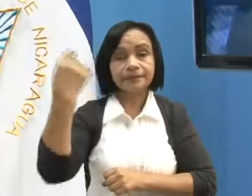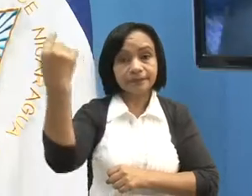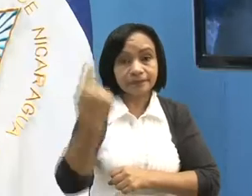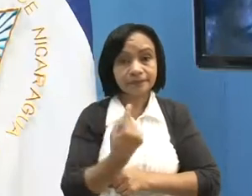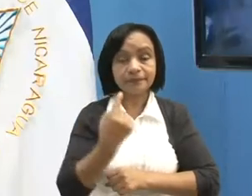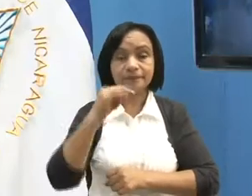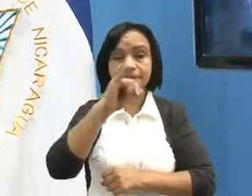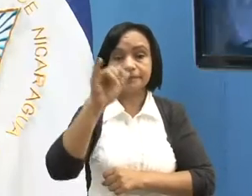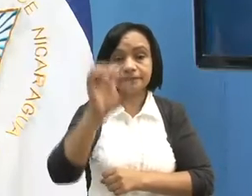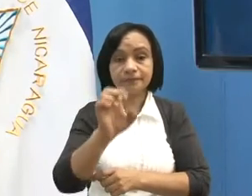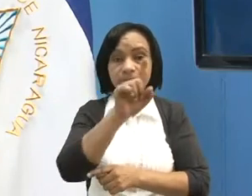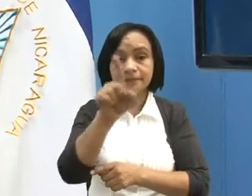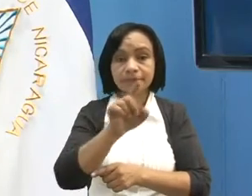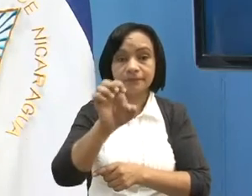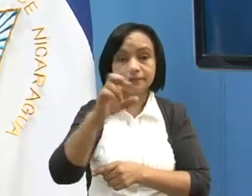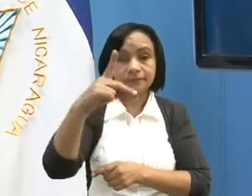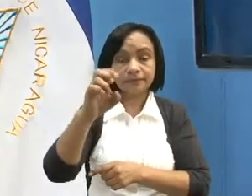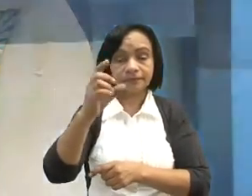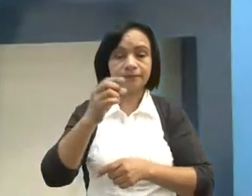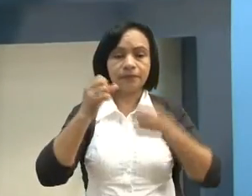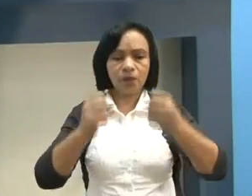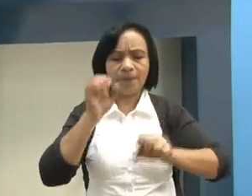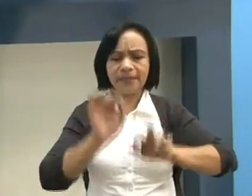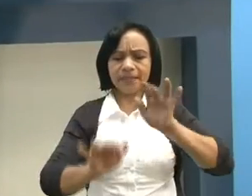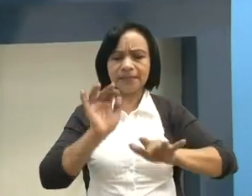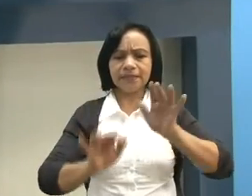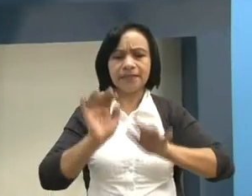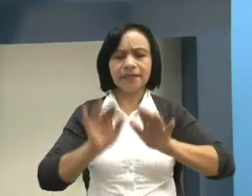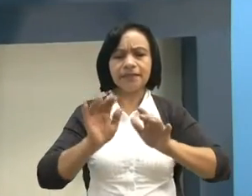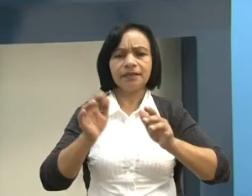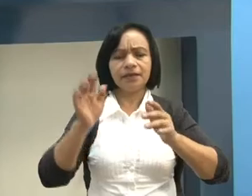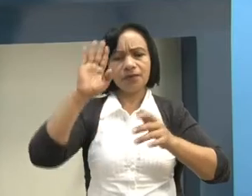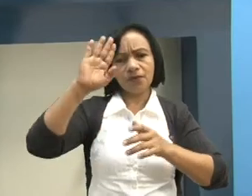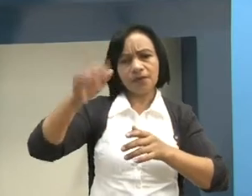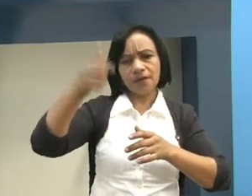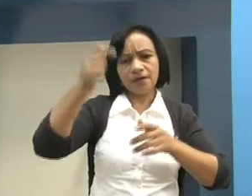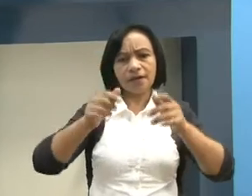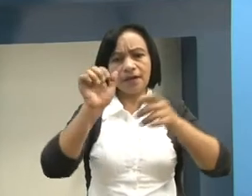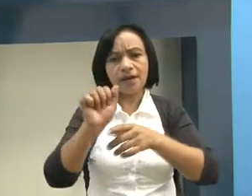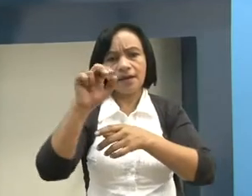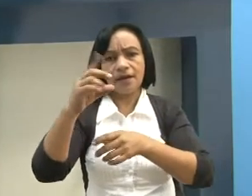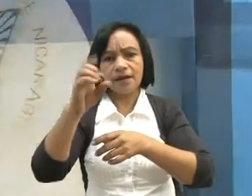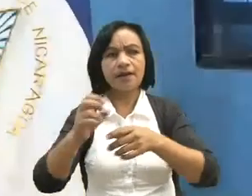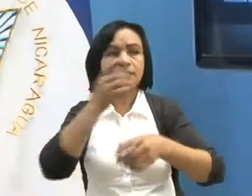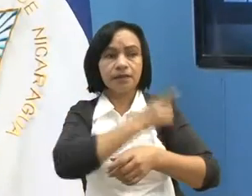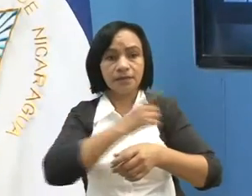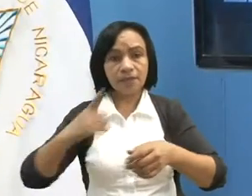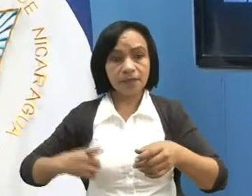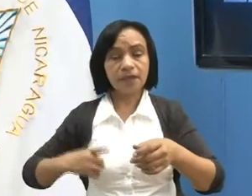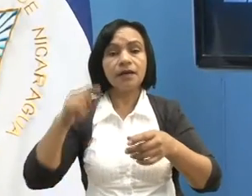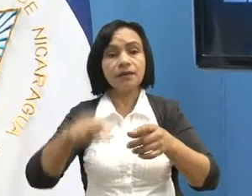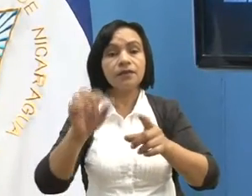del compañero José Antonio Cepeda. Él es secretario general de CGT Anden, pero también es diputado ante el